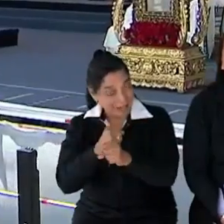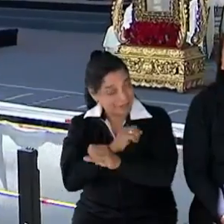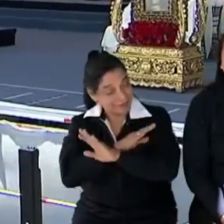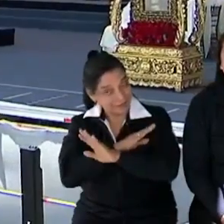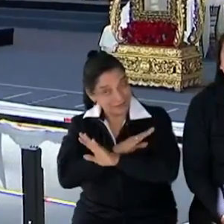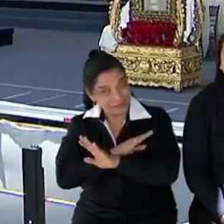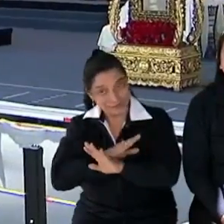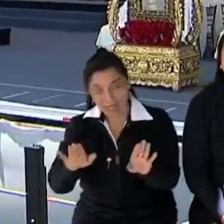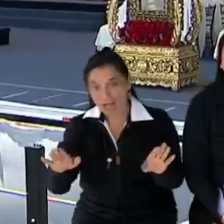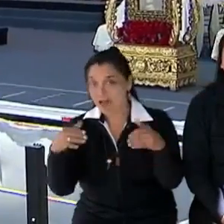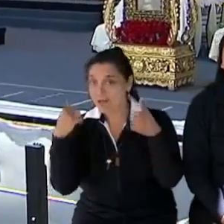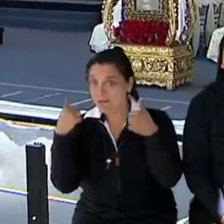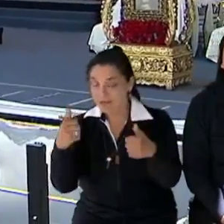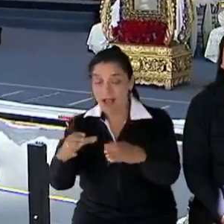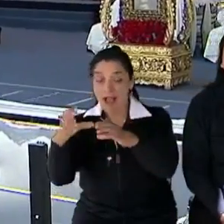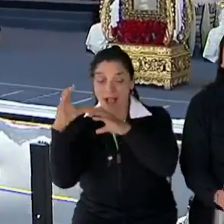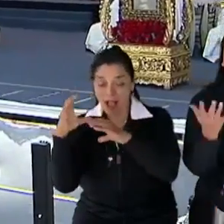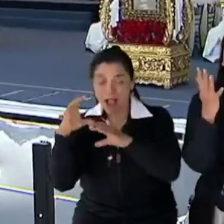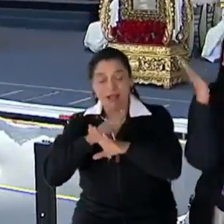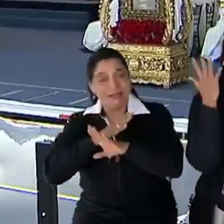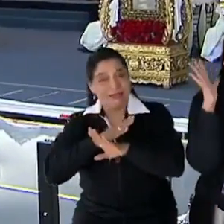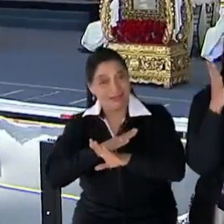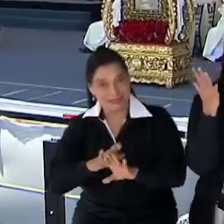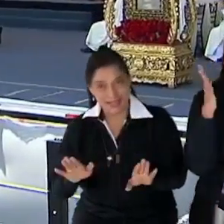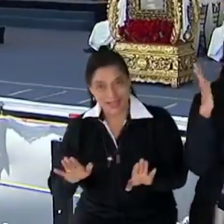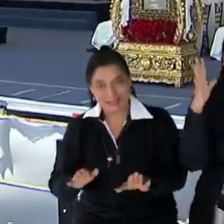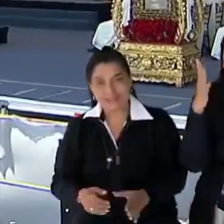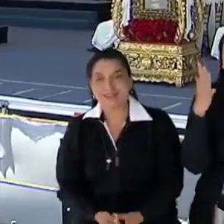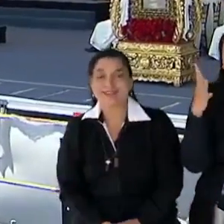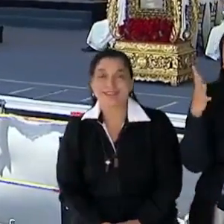Hemos cumplido el encargo.